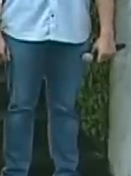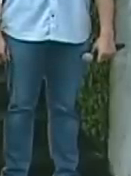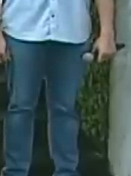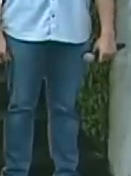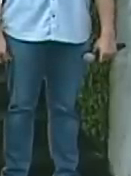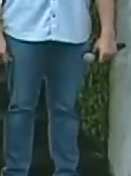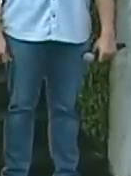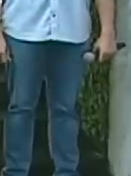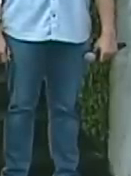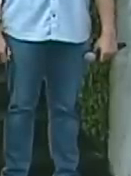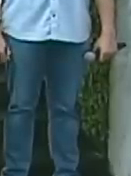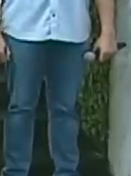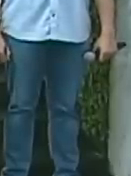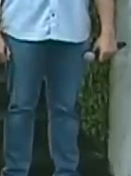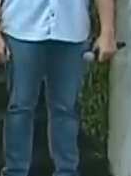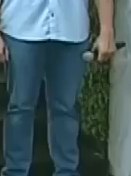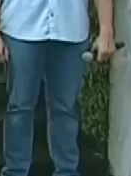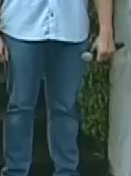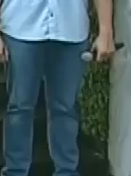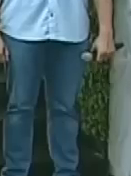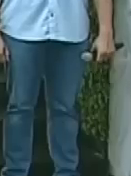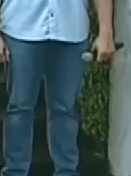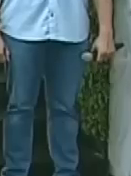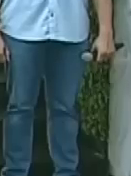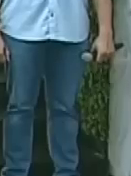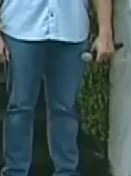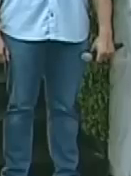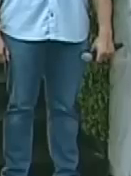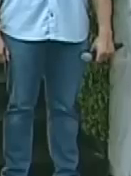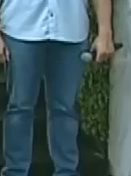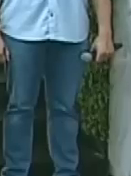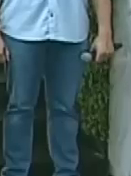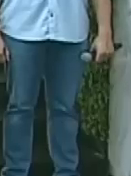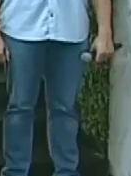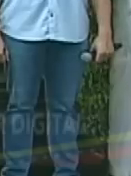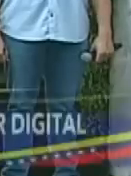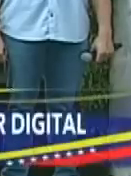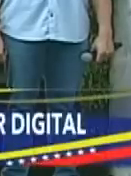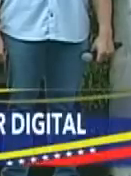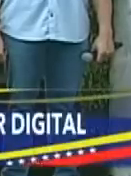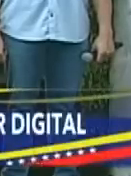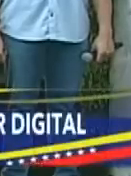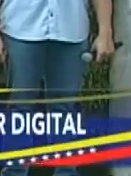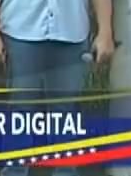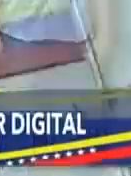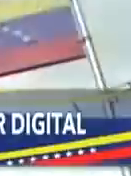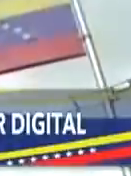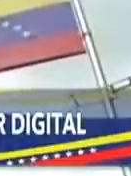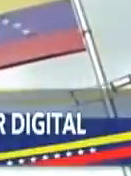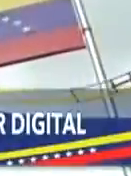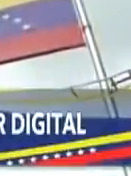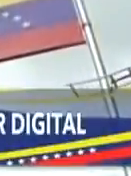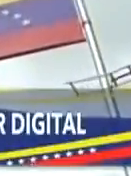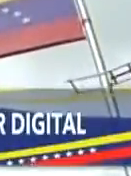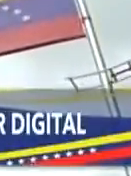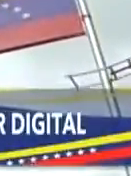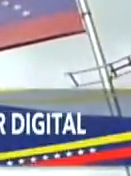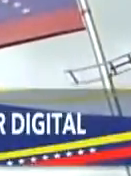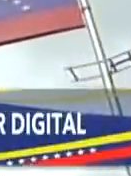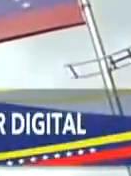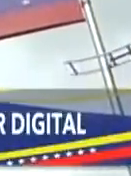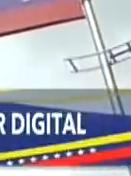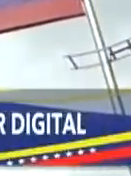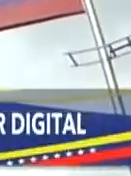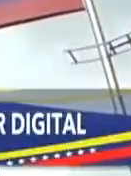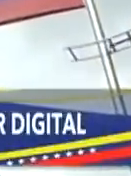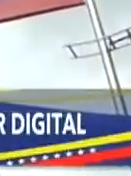acompañando al Banco de Venezuela en esta inauguración de la zona del emprendedor digital. Como usted lo dijo, aquí estamos con